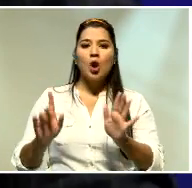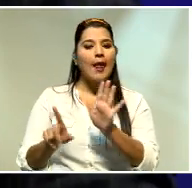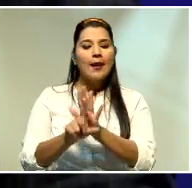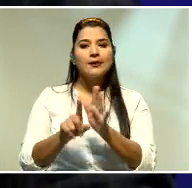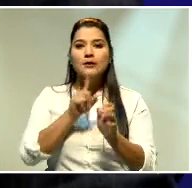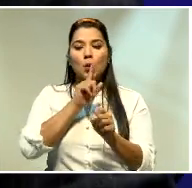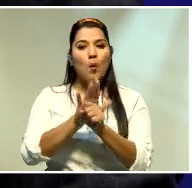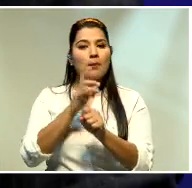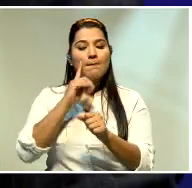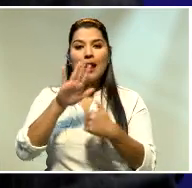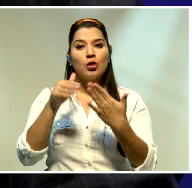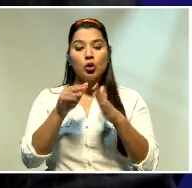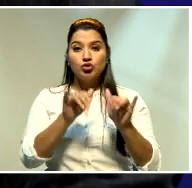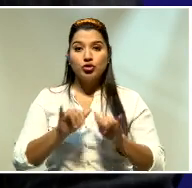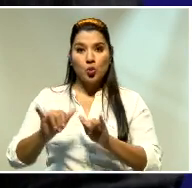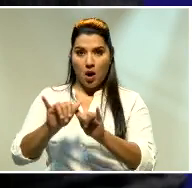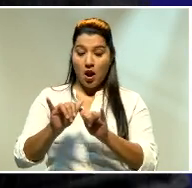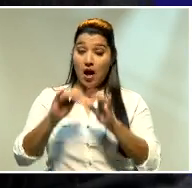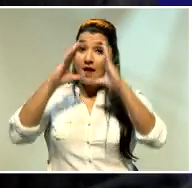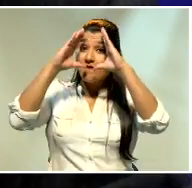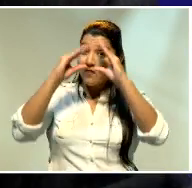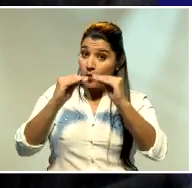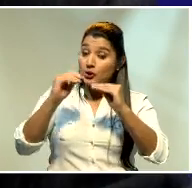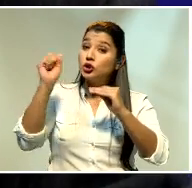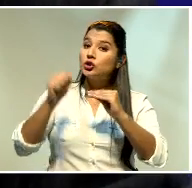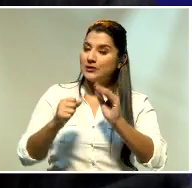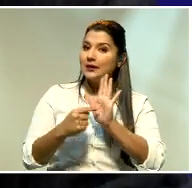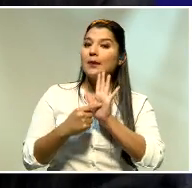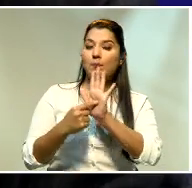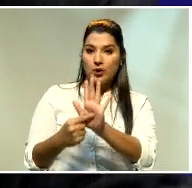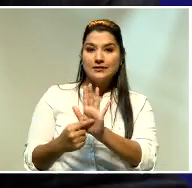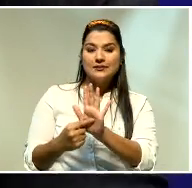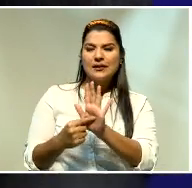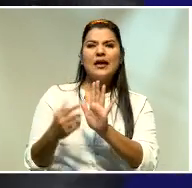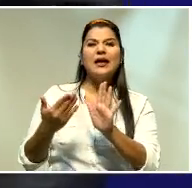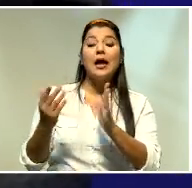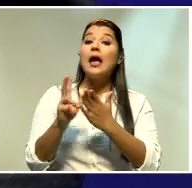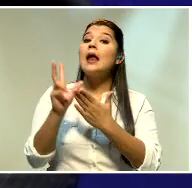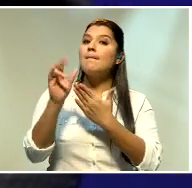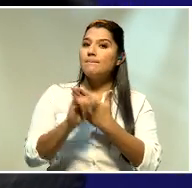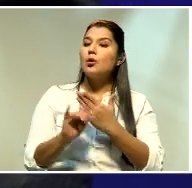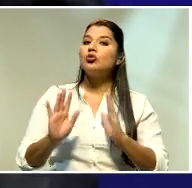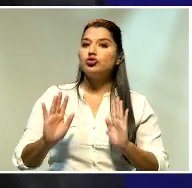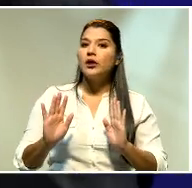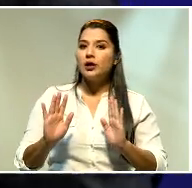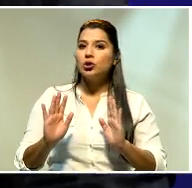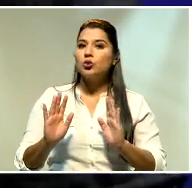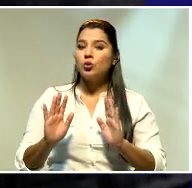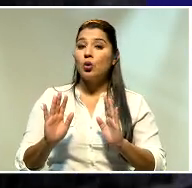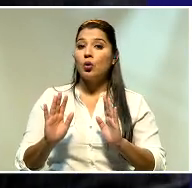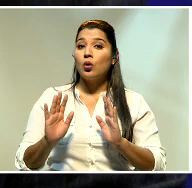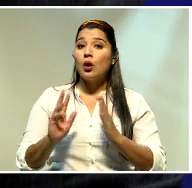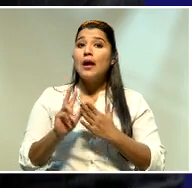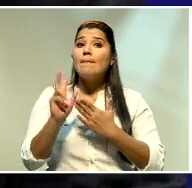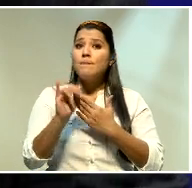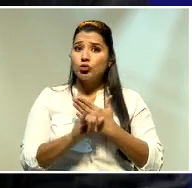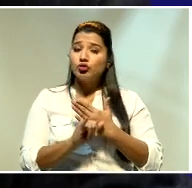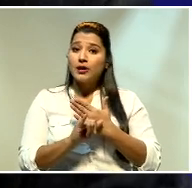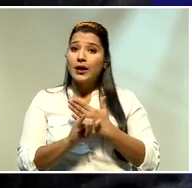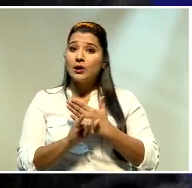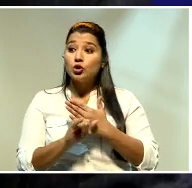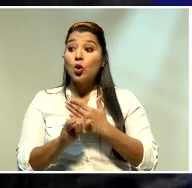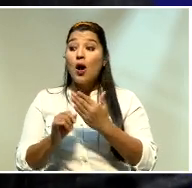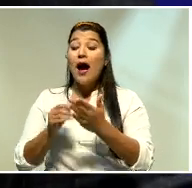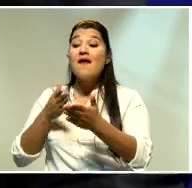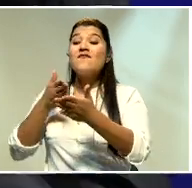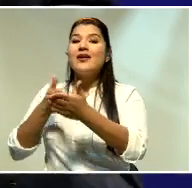Los datos sí demuestran que el proyecto llegaba a la gente más ingreso y a la gente más humilde la